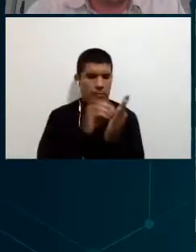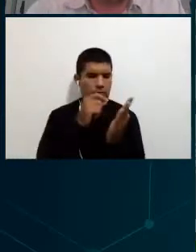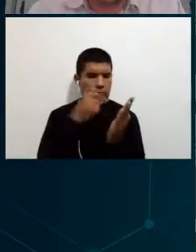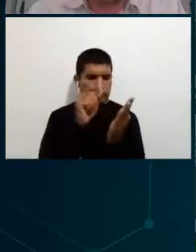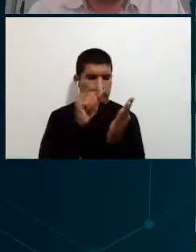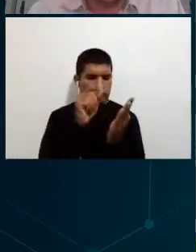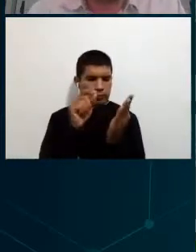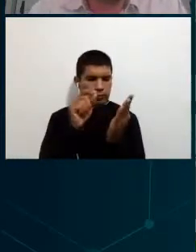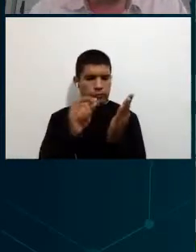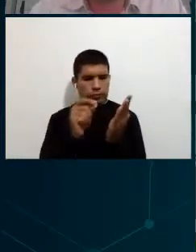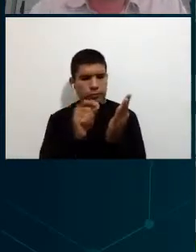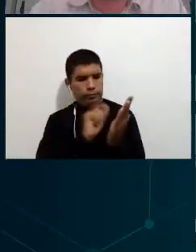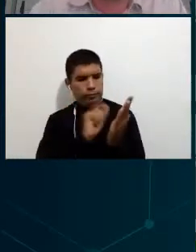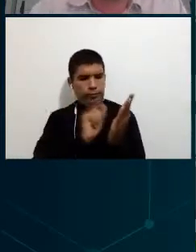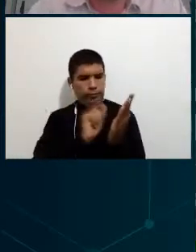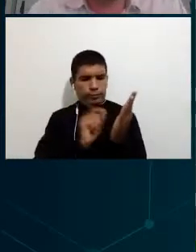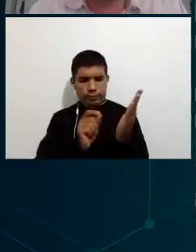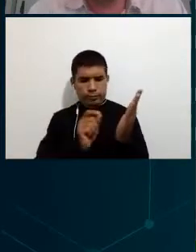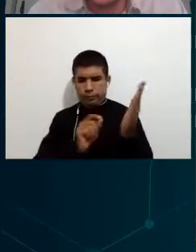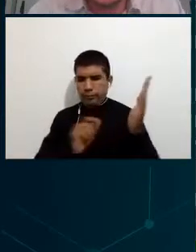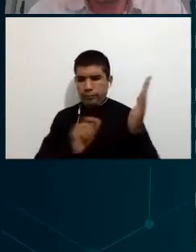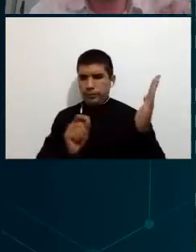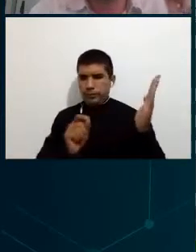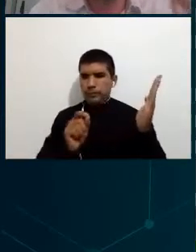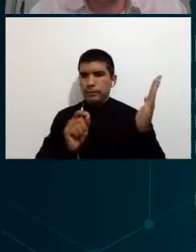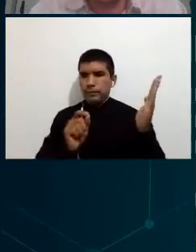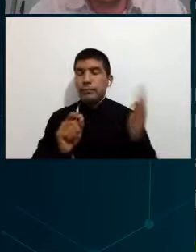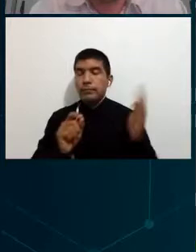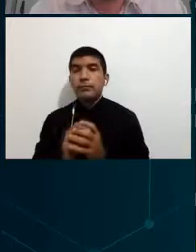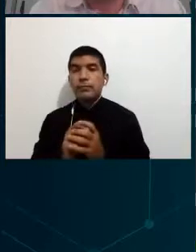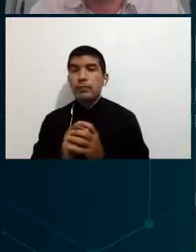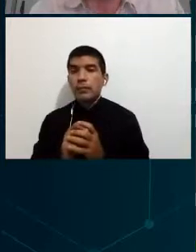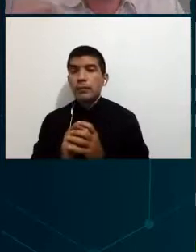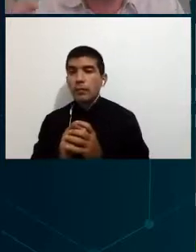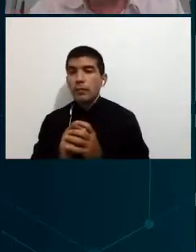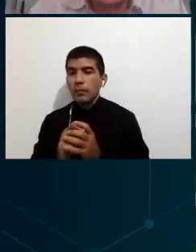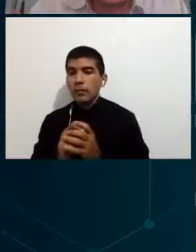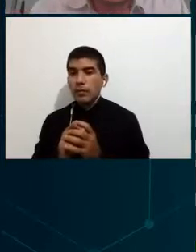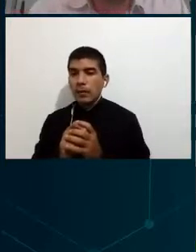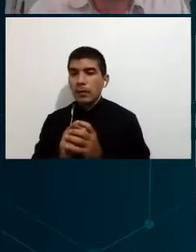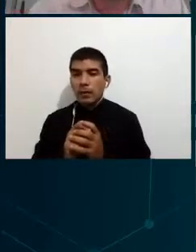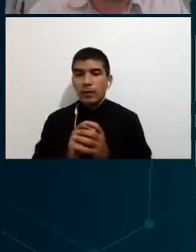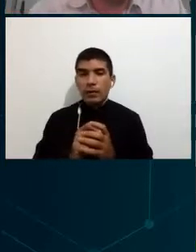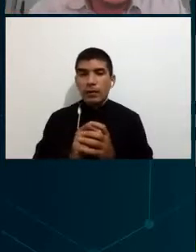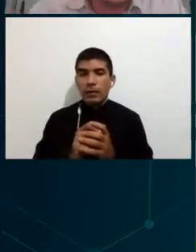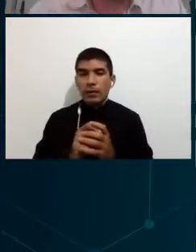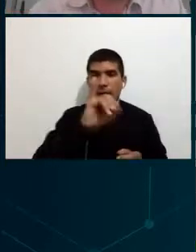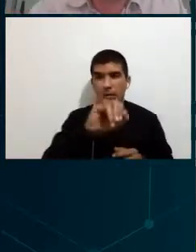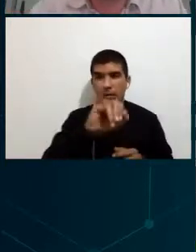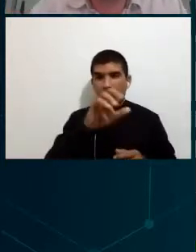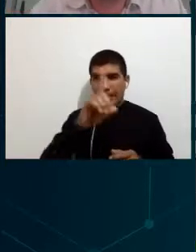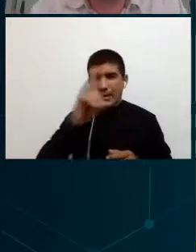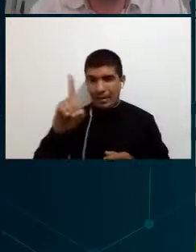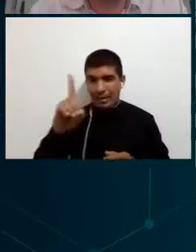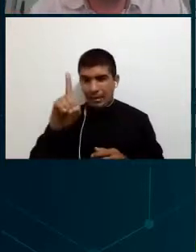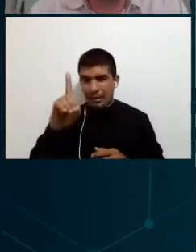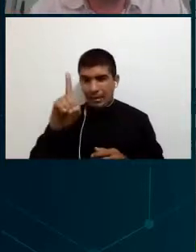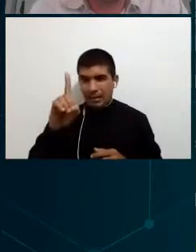uno de los MPLS, ¿cierto? Esa conexión del IED al primer MPLS se realiza por